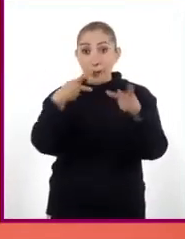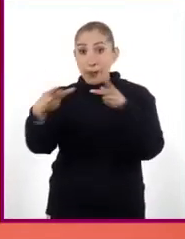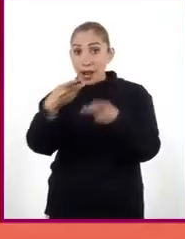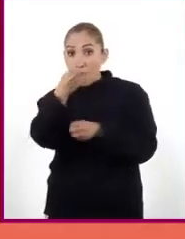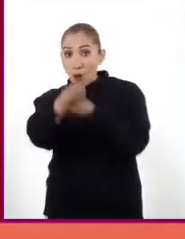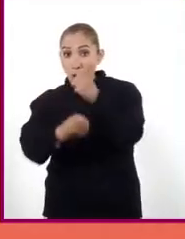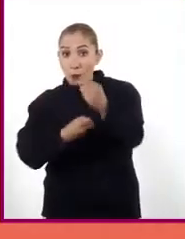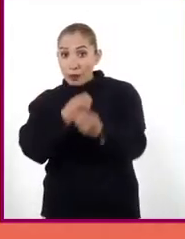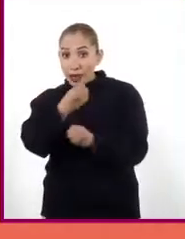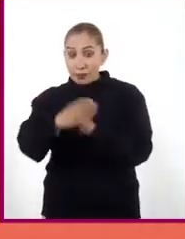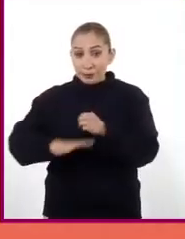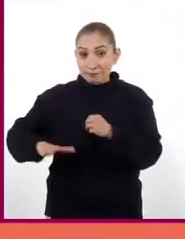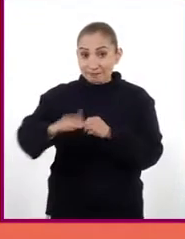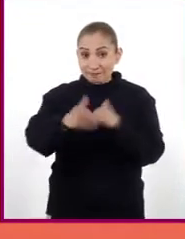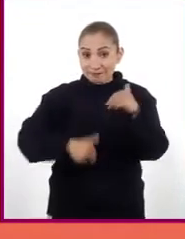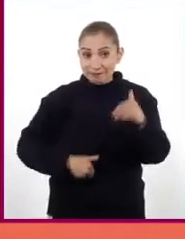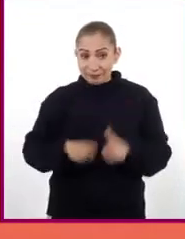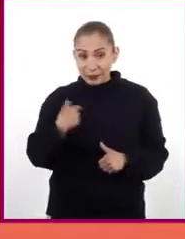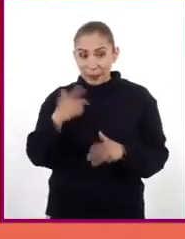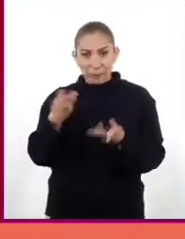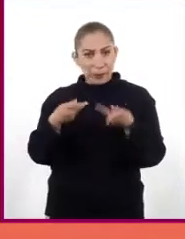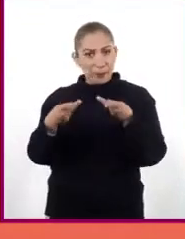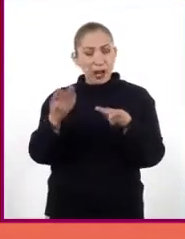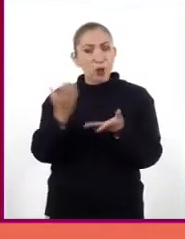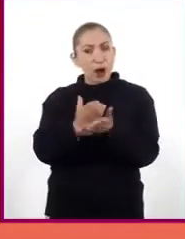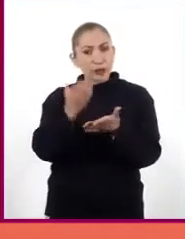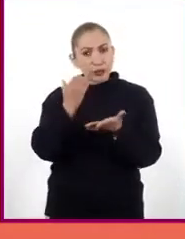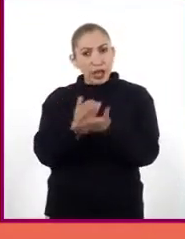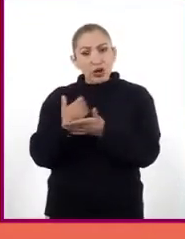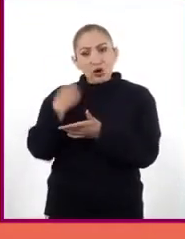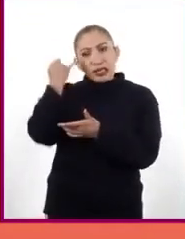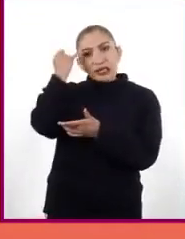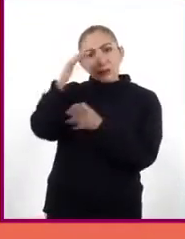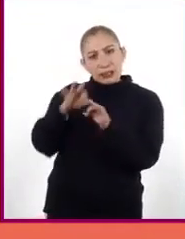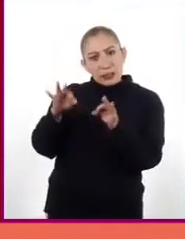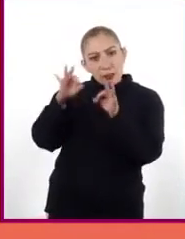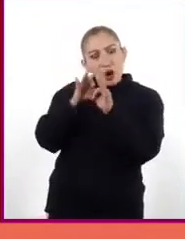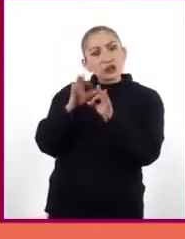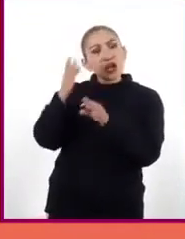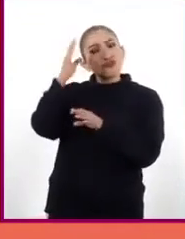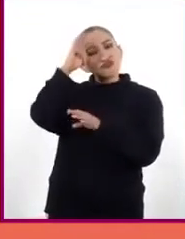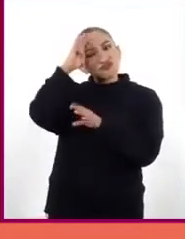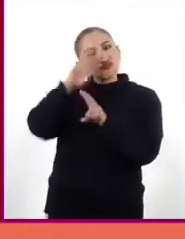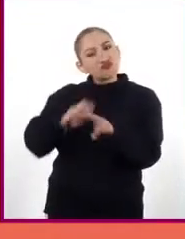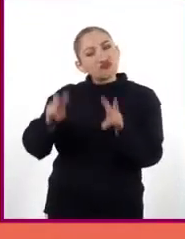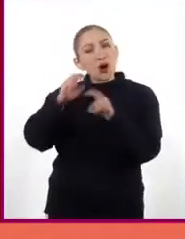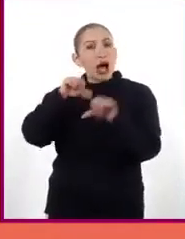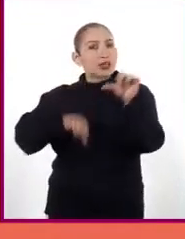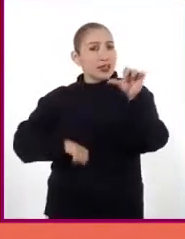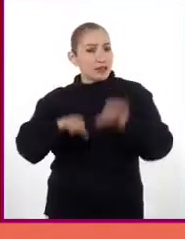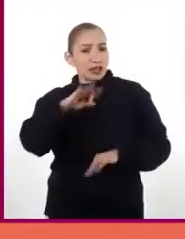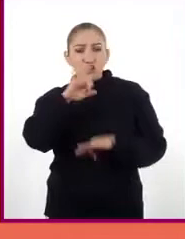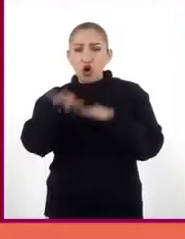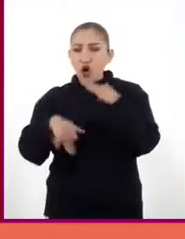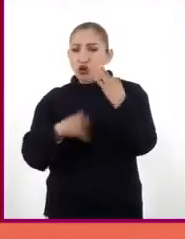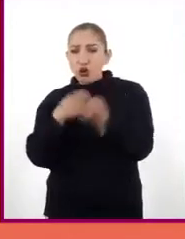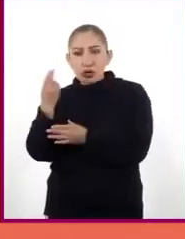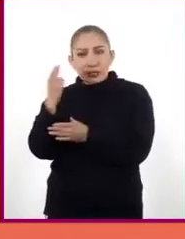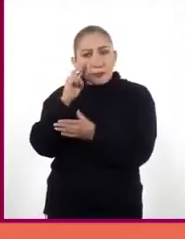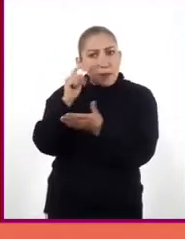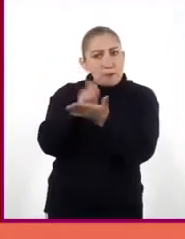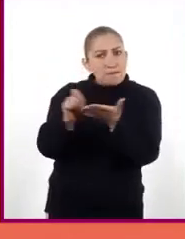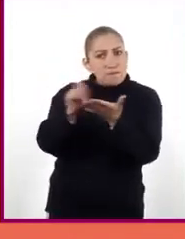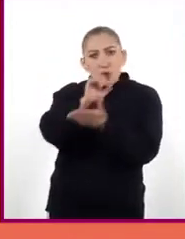escena. Tengan a la mano su libreta para que anoten ideas principales, reflexiones, actividades y todo lo que hace